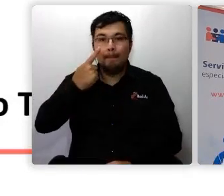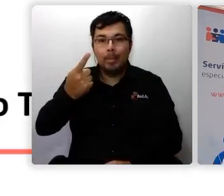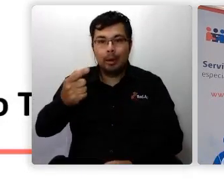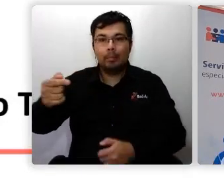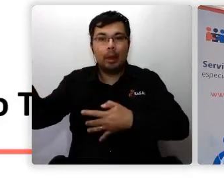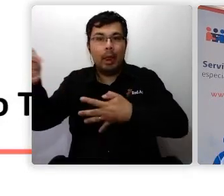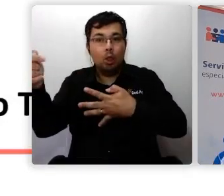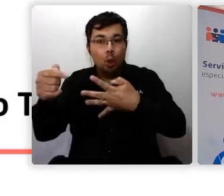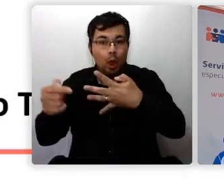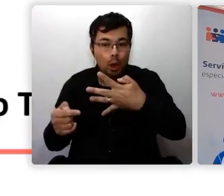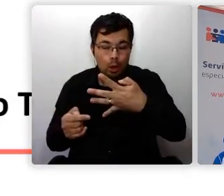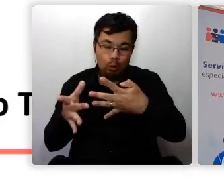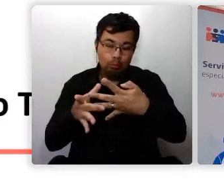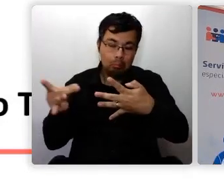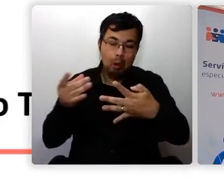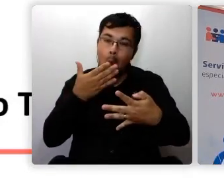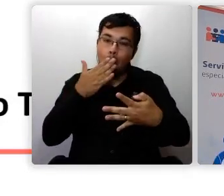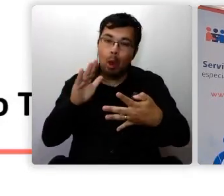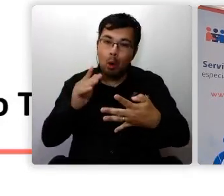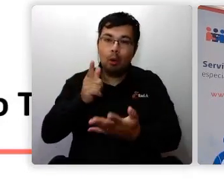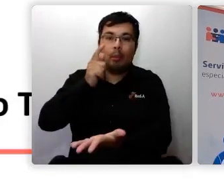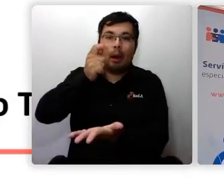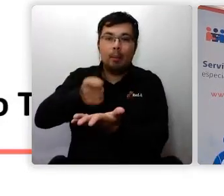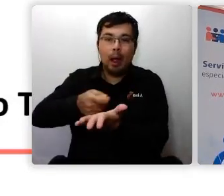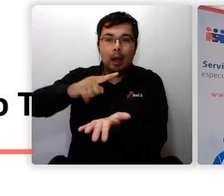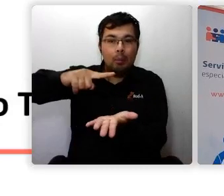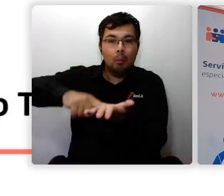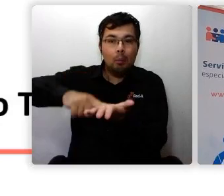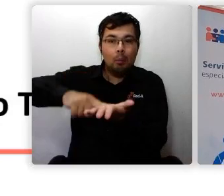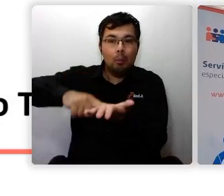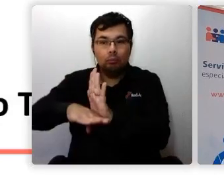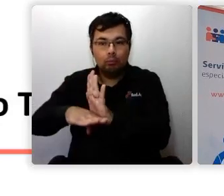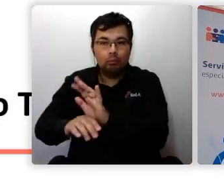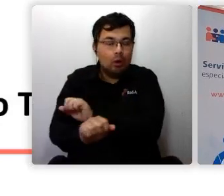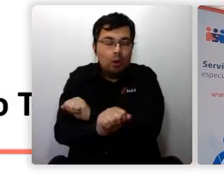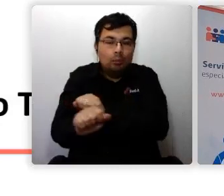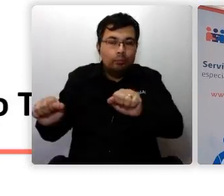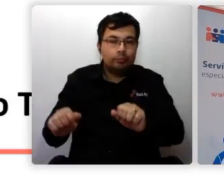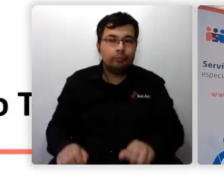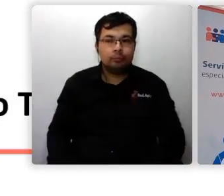impuestos, para eludir tal cosa. Nosotros no podemos hacer eso. Nosotros orientamos